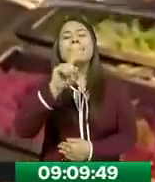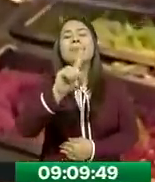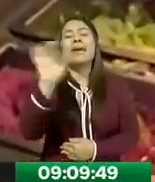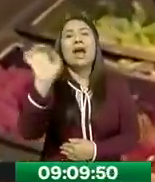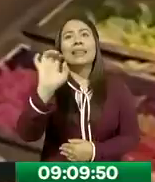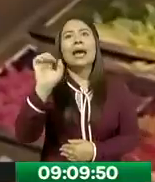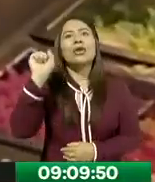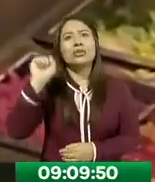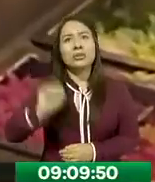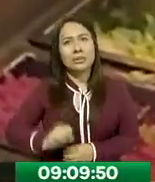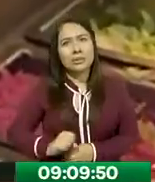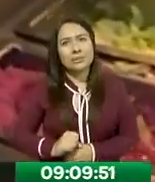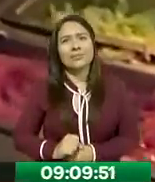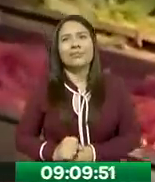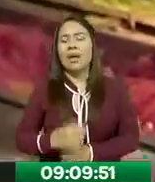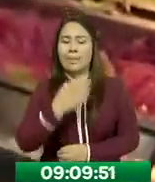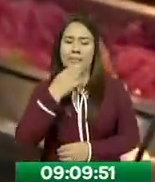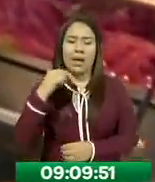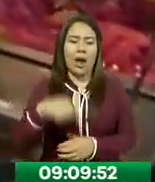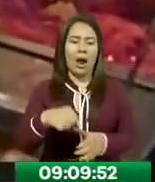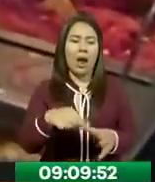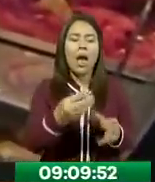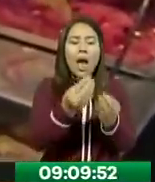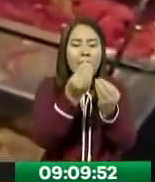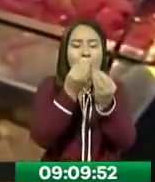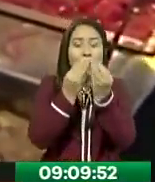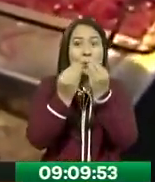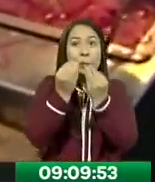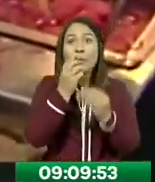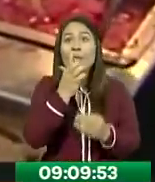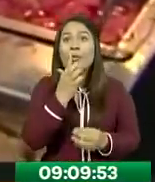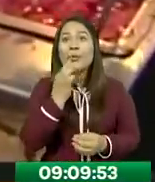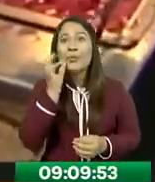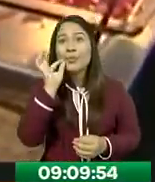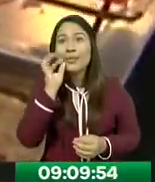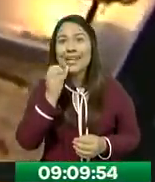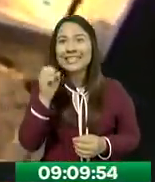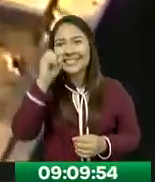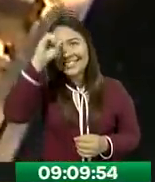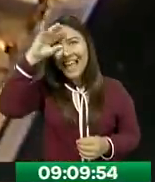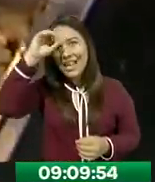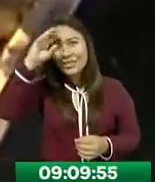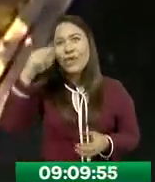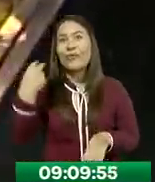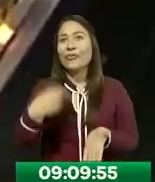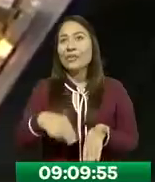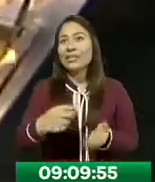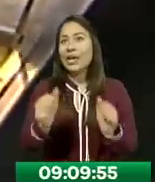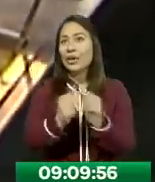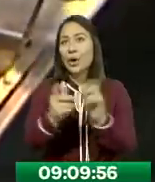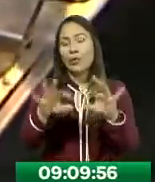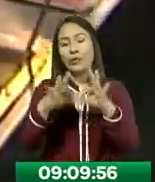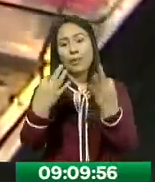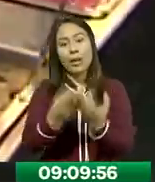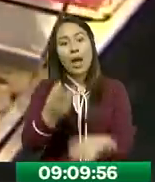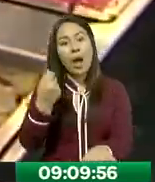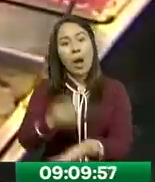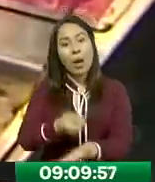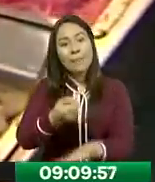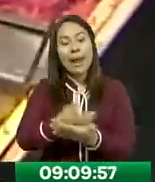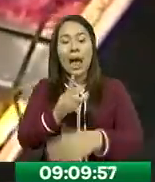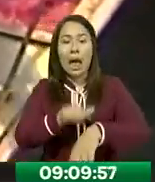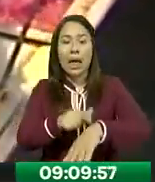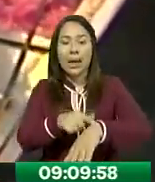ahorita, piensen nomás en lo sabroso que es el chanchito y por supuesto... festejar en familia, compré con tiempo.